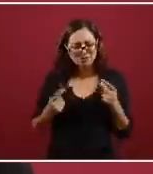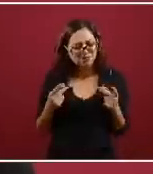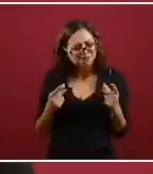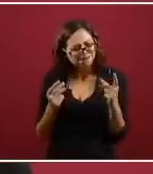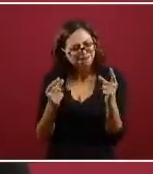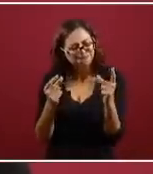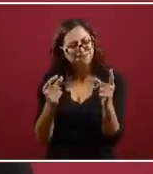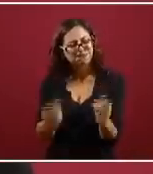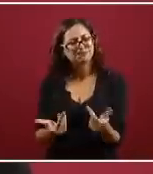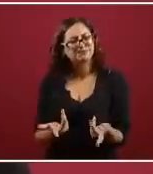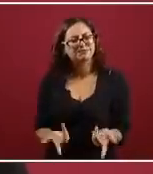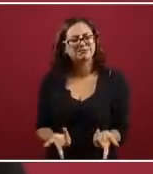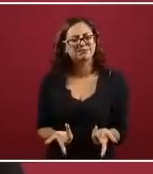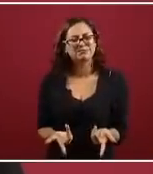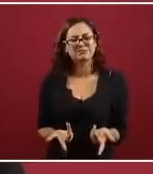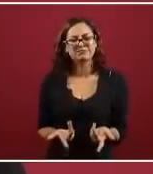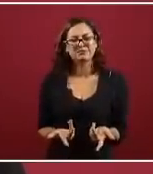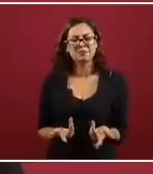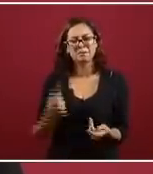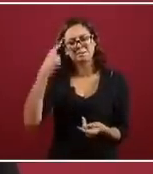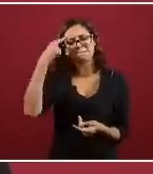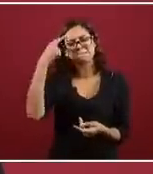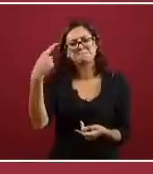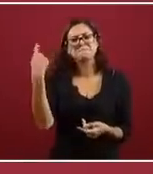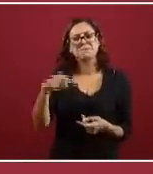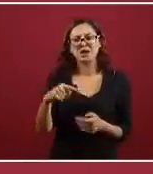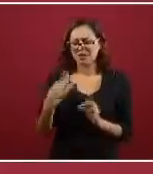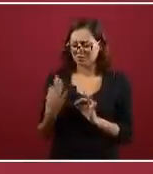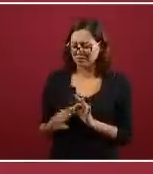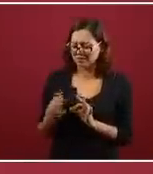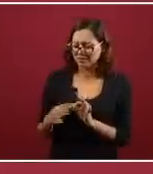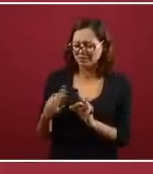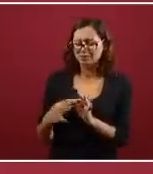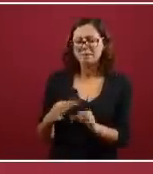para hacer las cosas bien